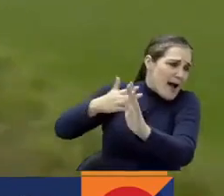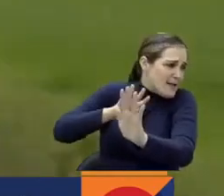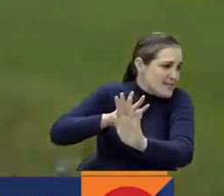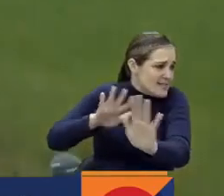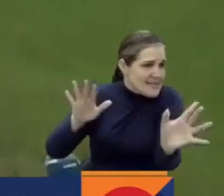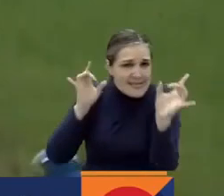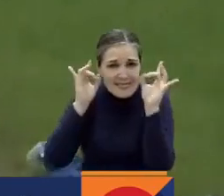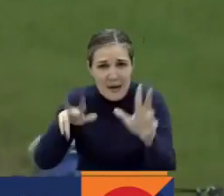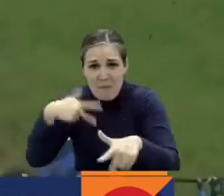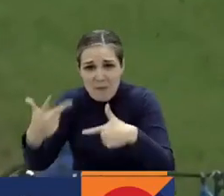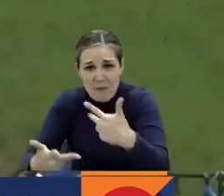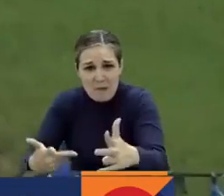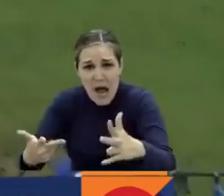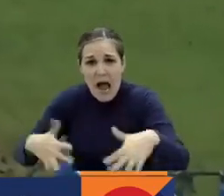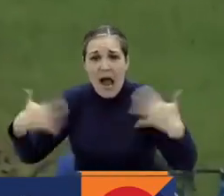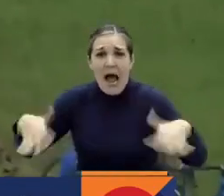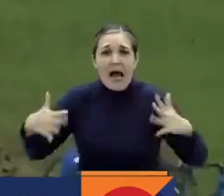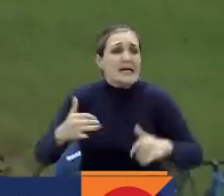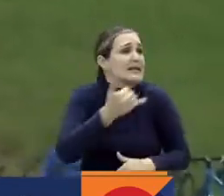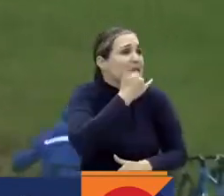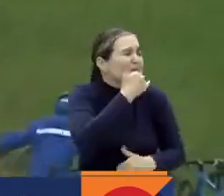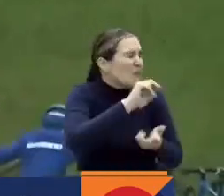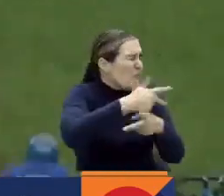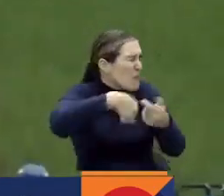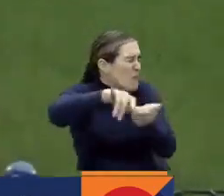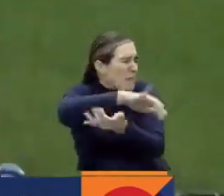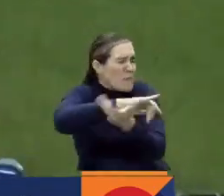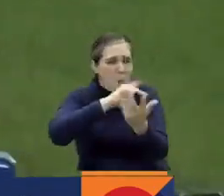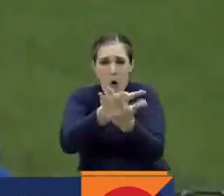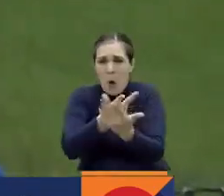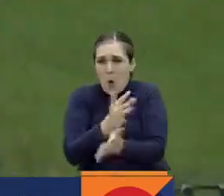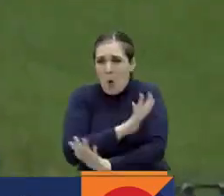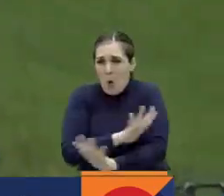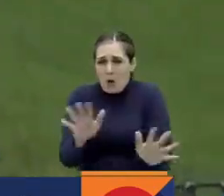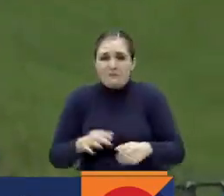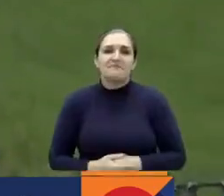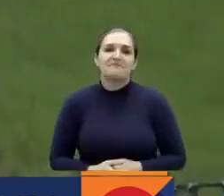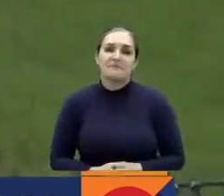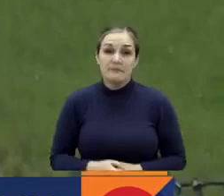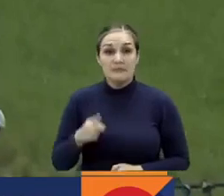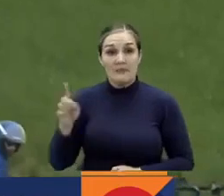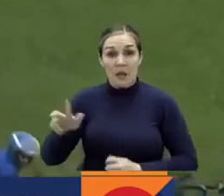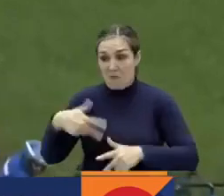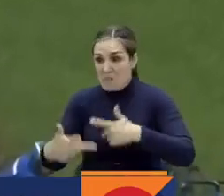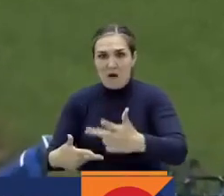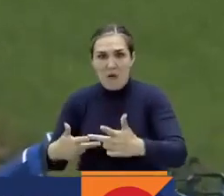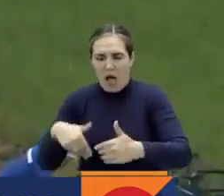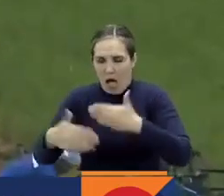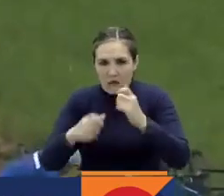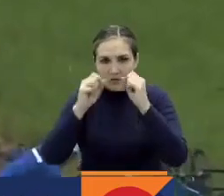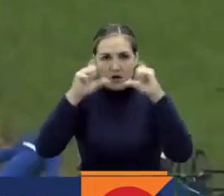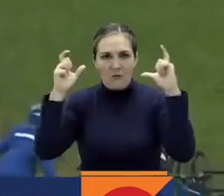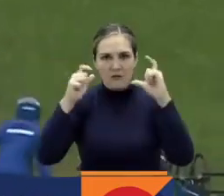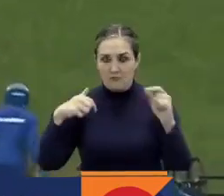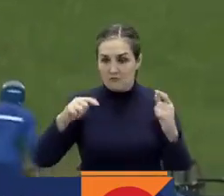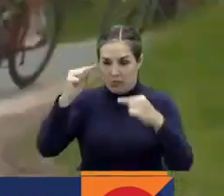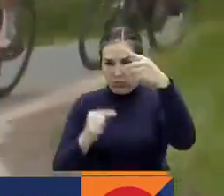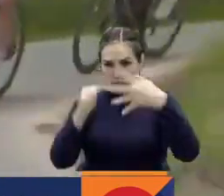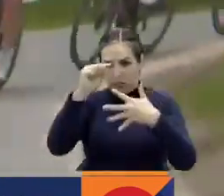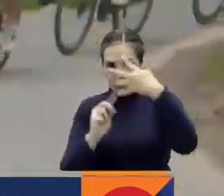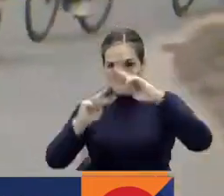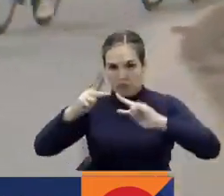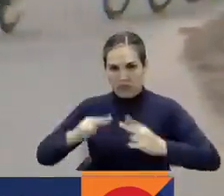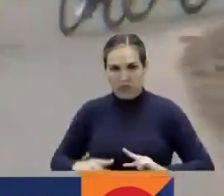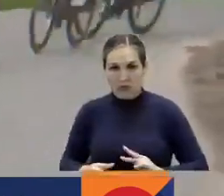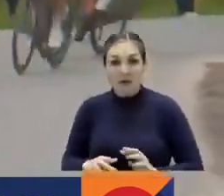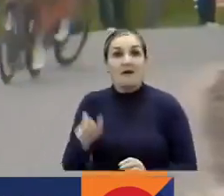nos fueron al piso. Carlos, Julio, qué enredo, qué taponazo. Carrera marcada por caídas y sorpresas en la tabla general, como fue el